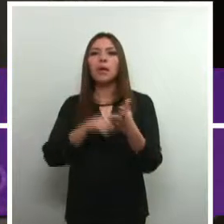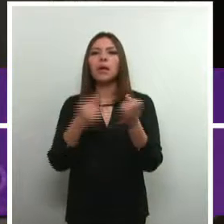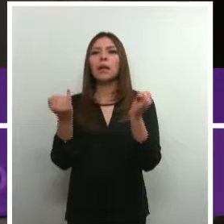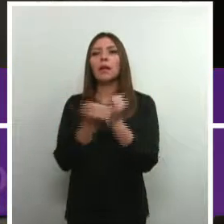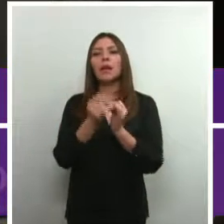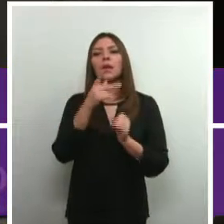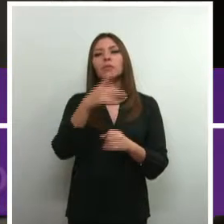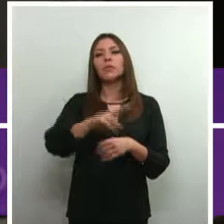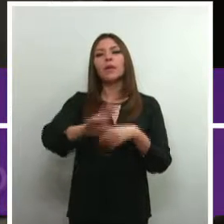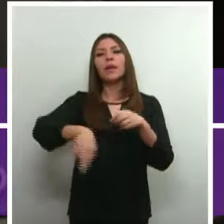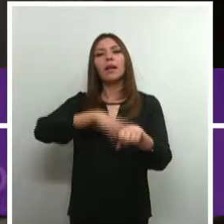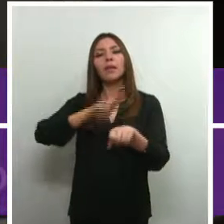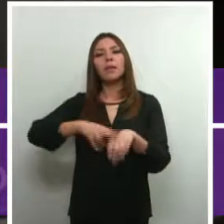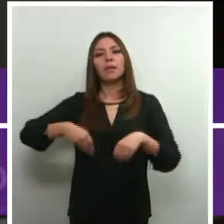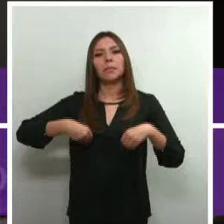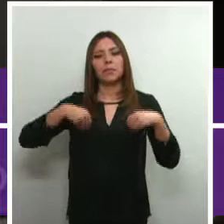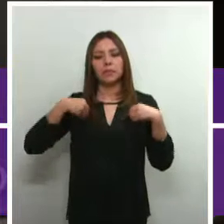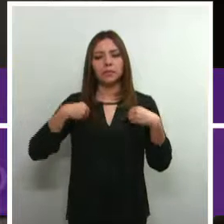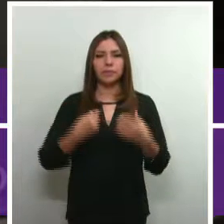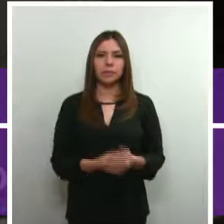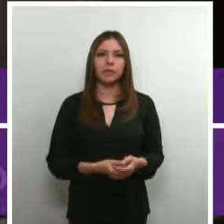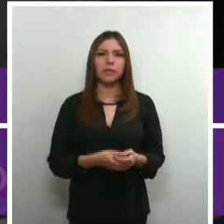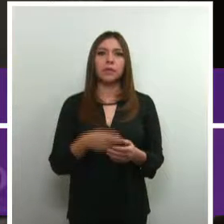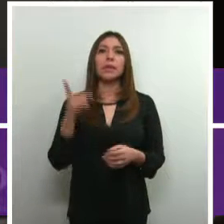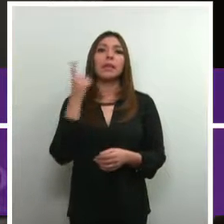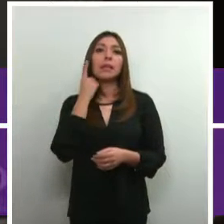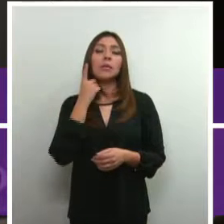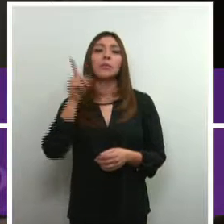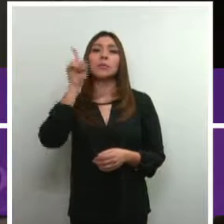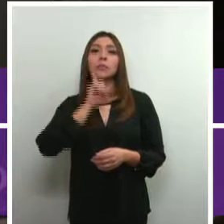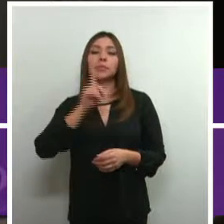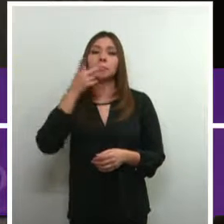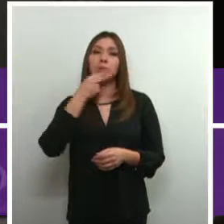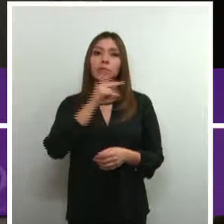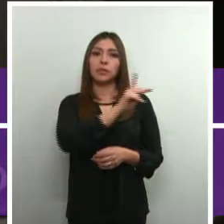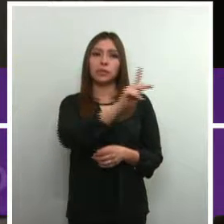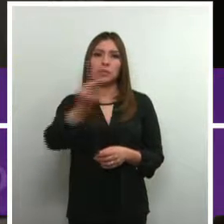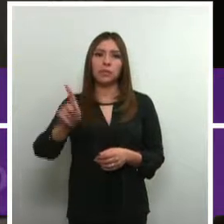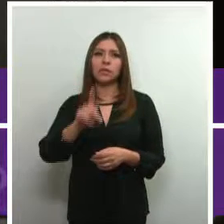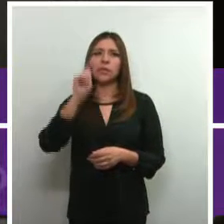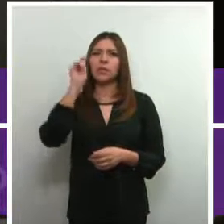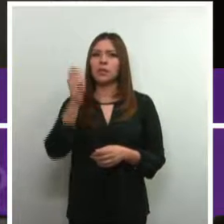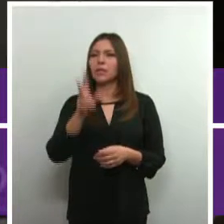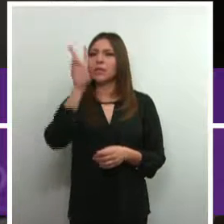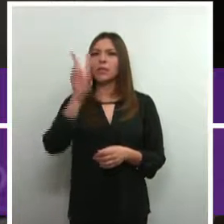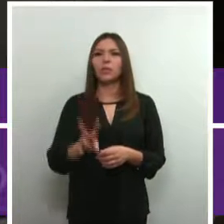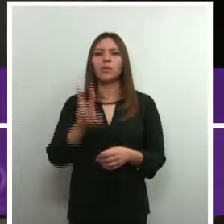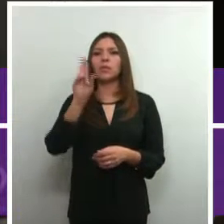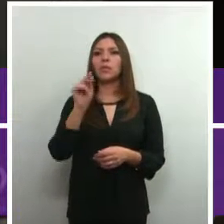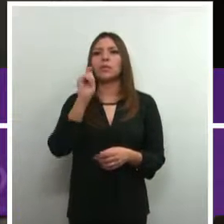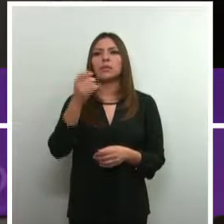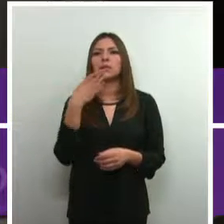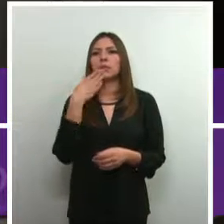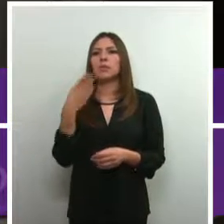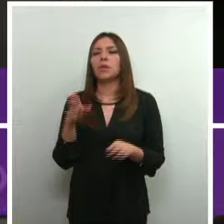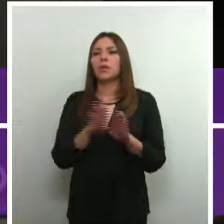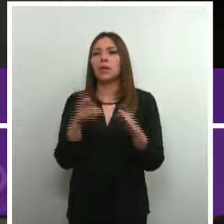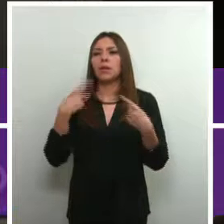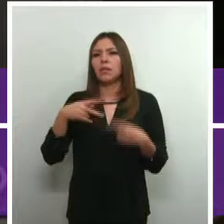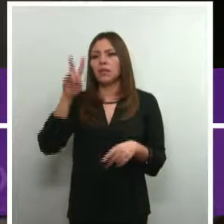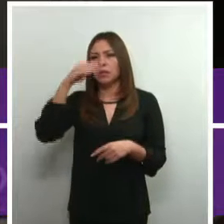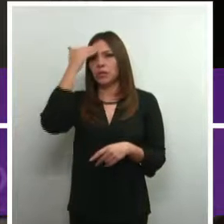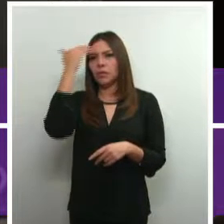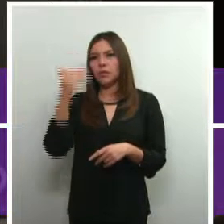hábitat natural. Diputadas y diputados constituyentes, es inhumano que cientos de animales mueran